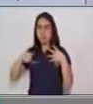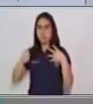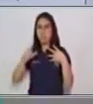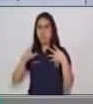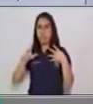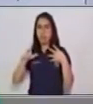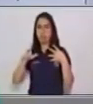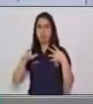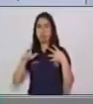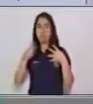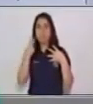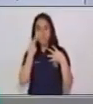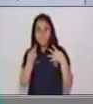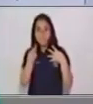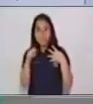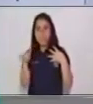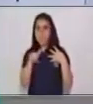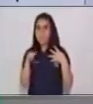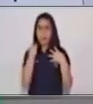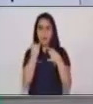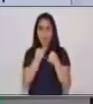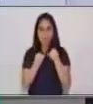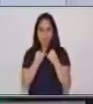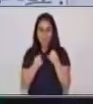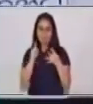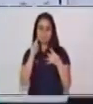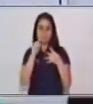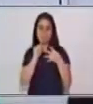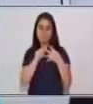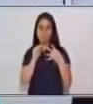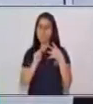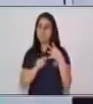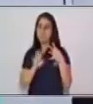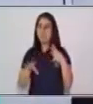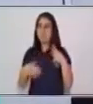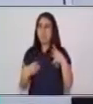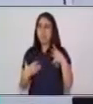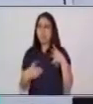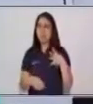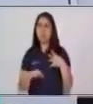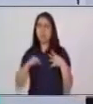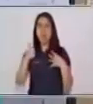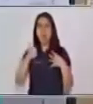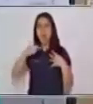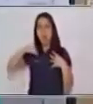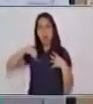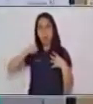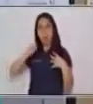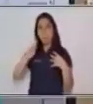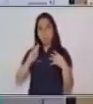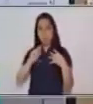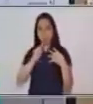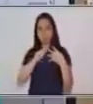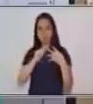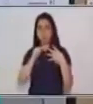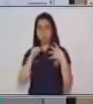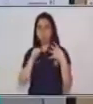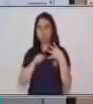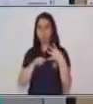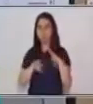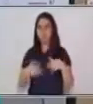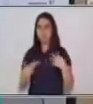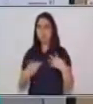3, 4, 5, 6, 7, 8, 9, 10, 11 y